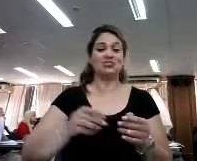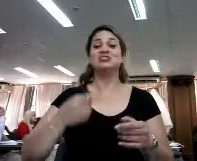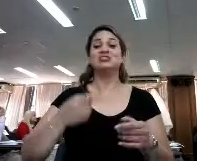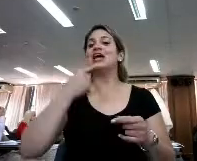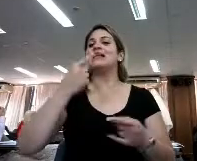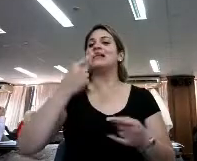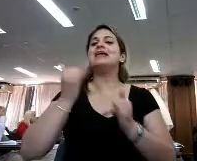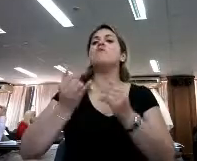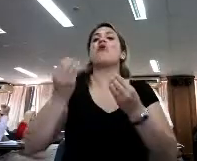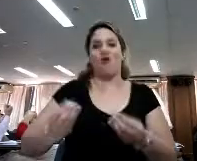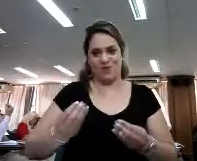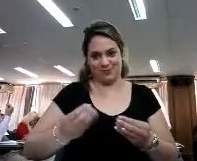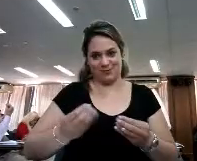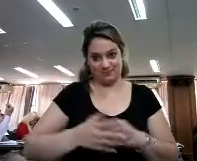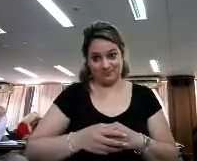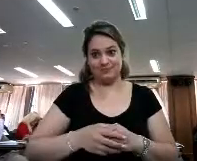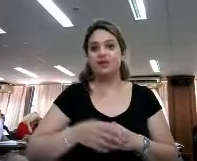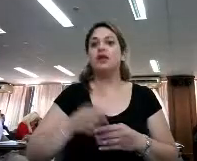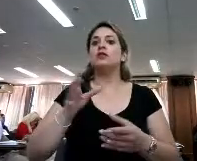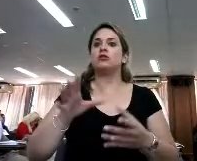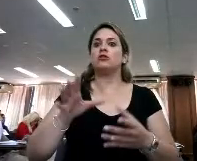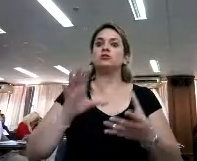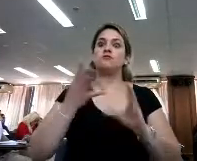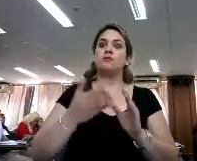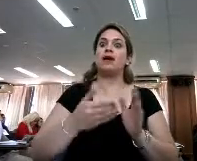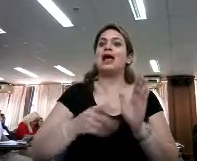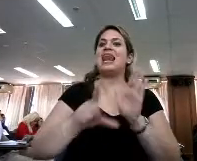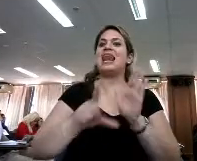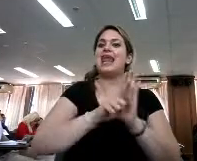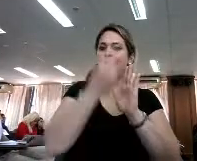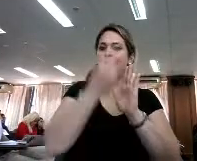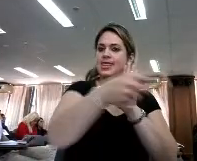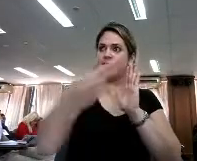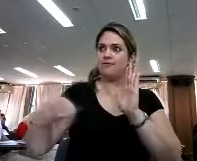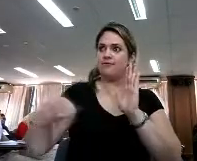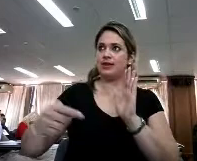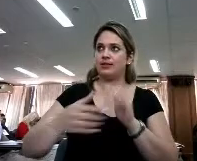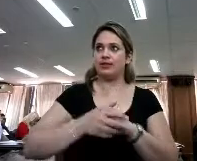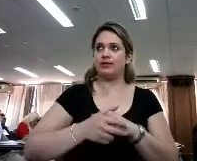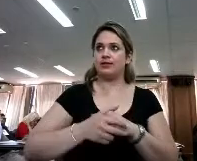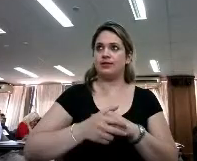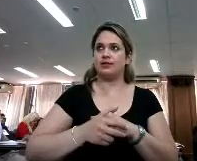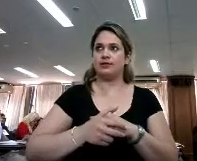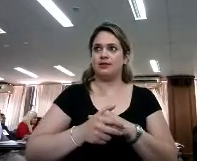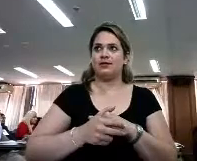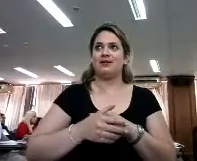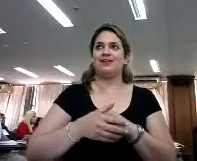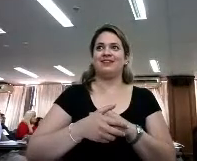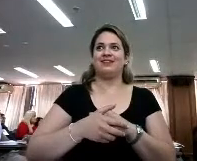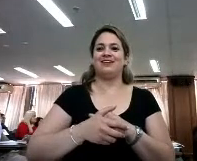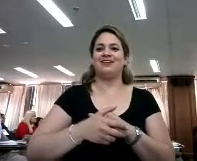cómo. Pues bueno, a través de las diferentes figuras. Pero entonces,